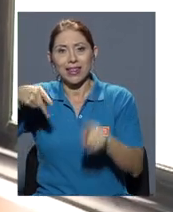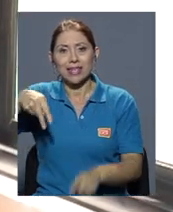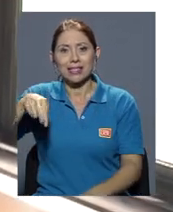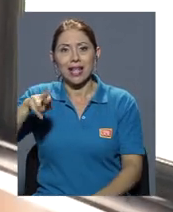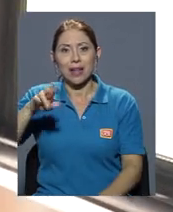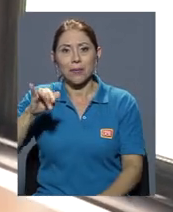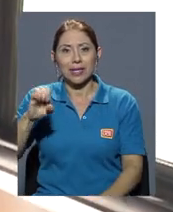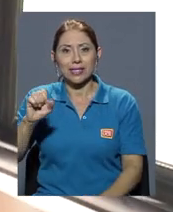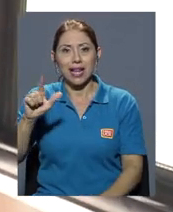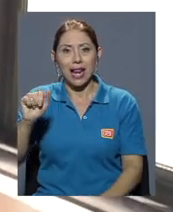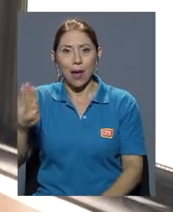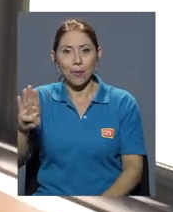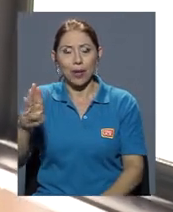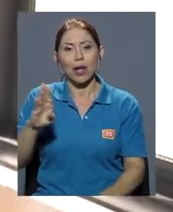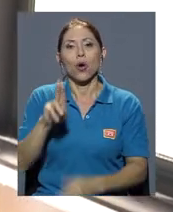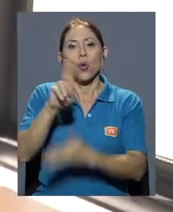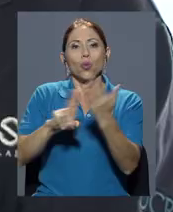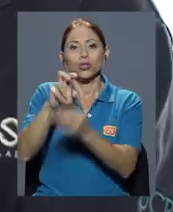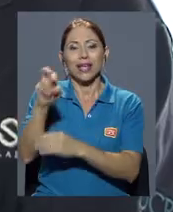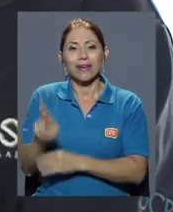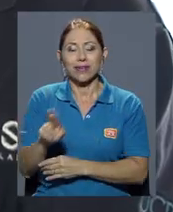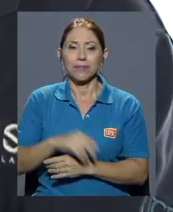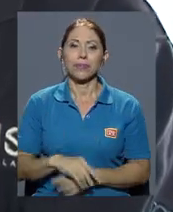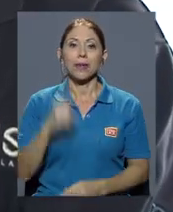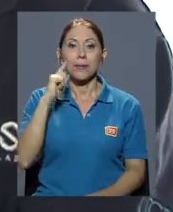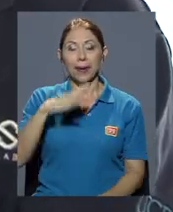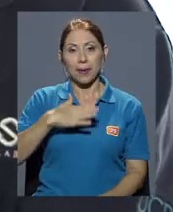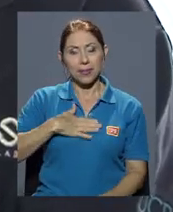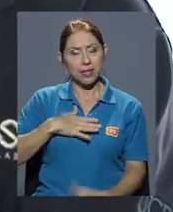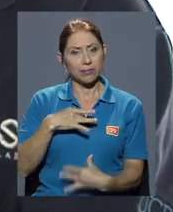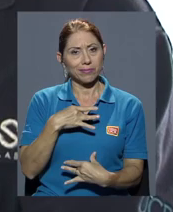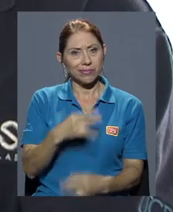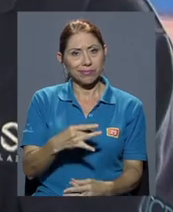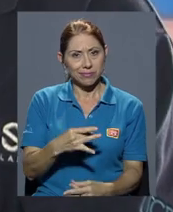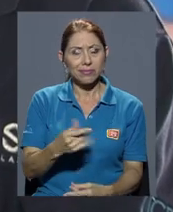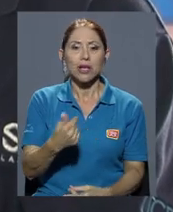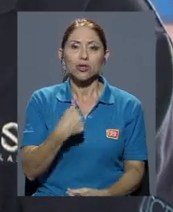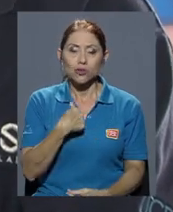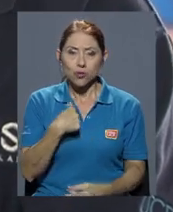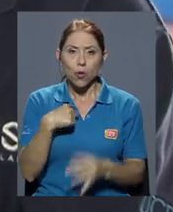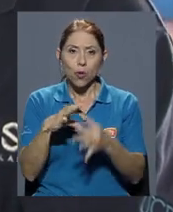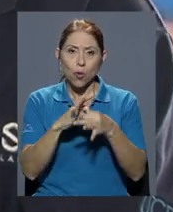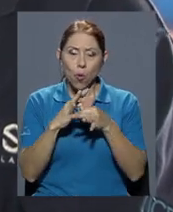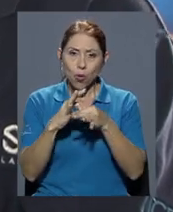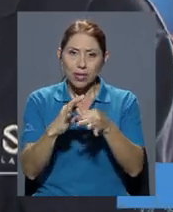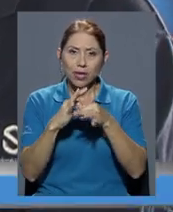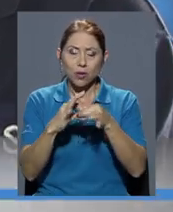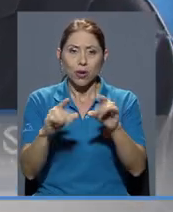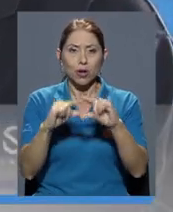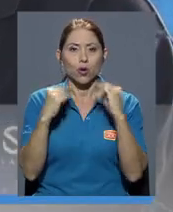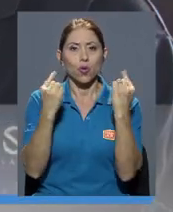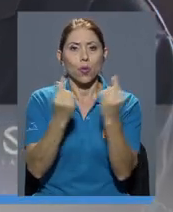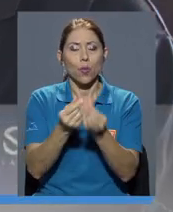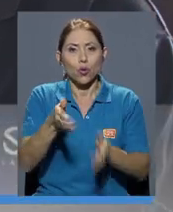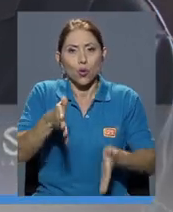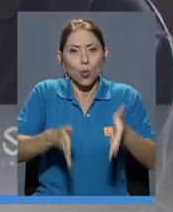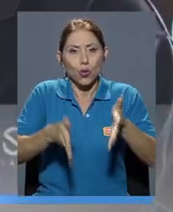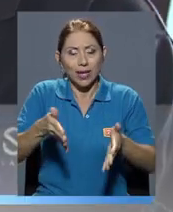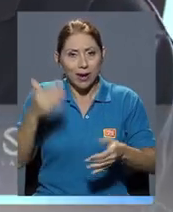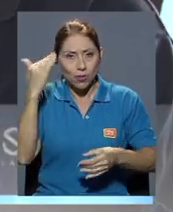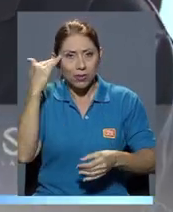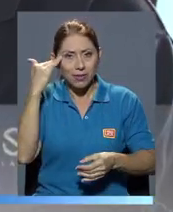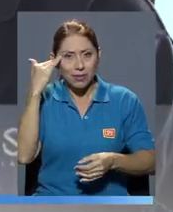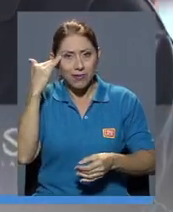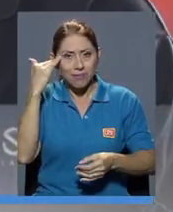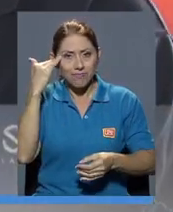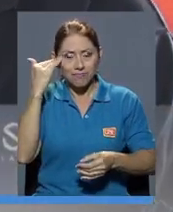UCR. Para mí ha sido bastante interesante. Yo estoy coordinando el grupo de robótica cognitiva